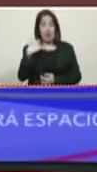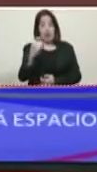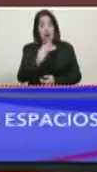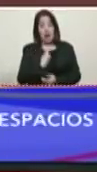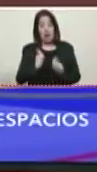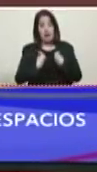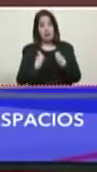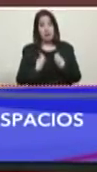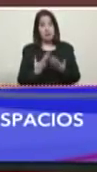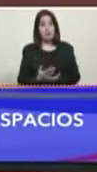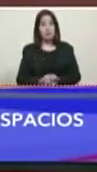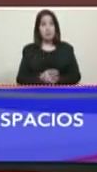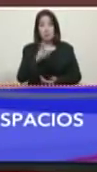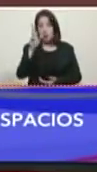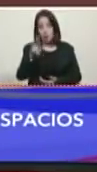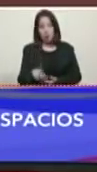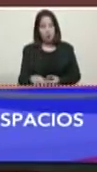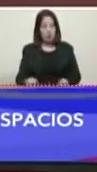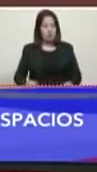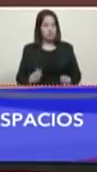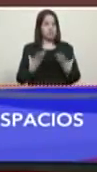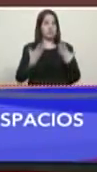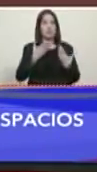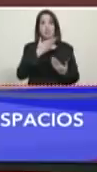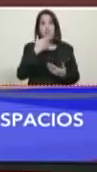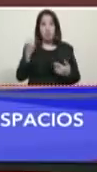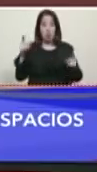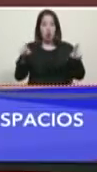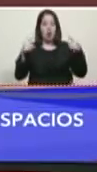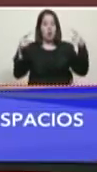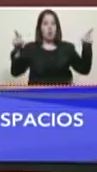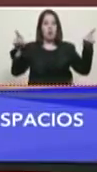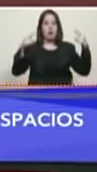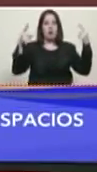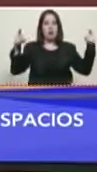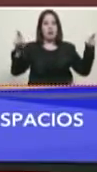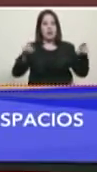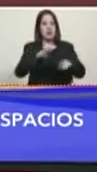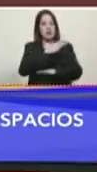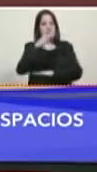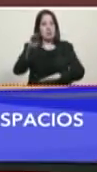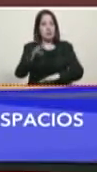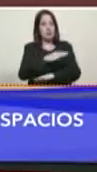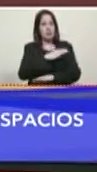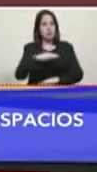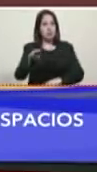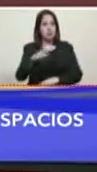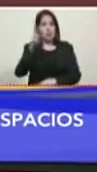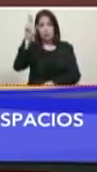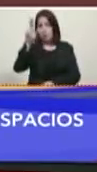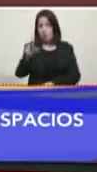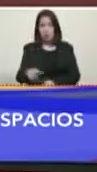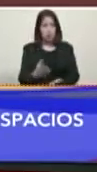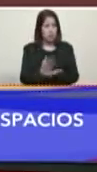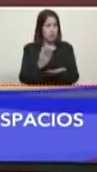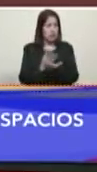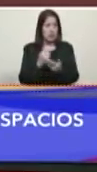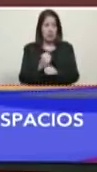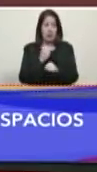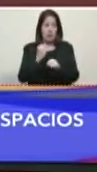todos los días la orquesta sinfónica simón bolívar del maestro abreu todos los días permanentes